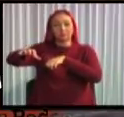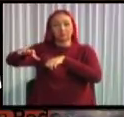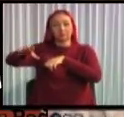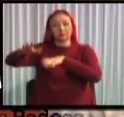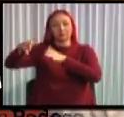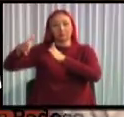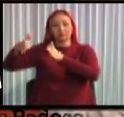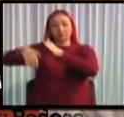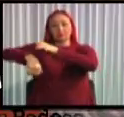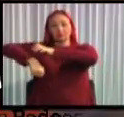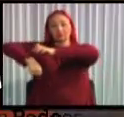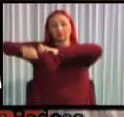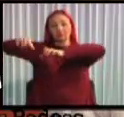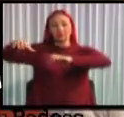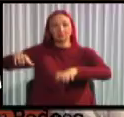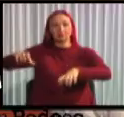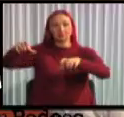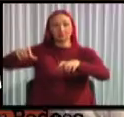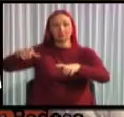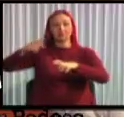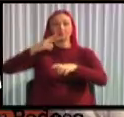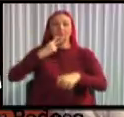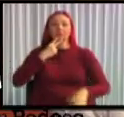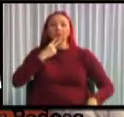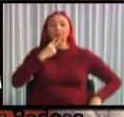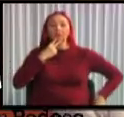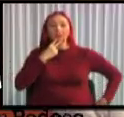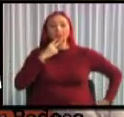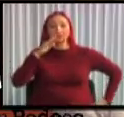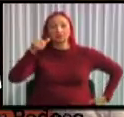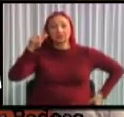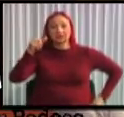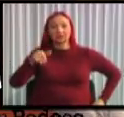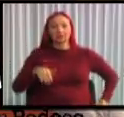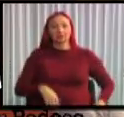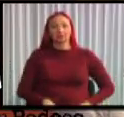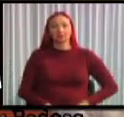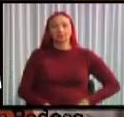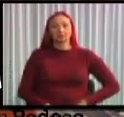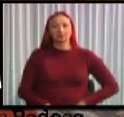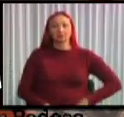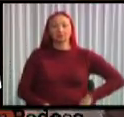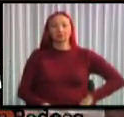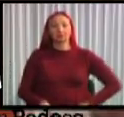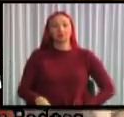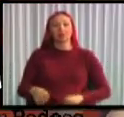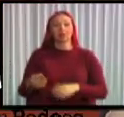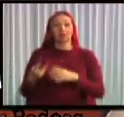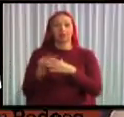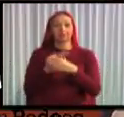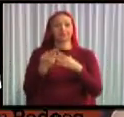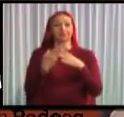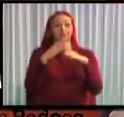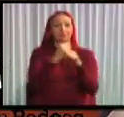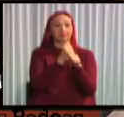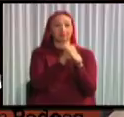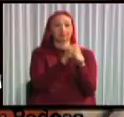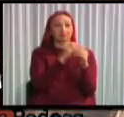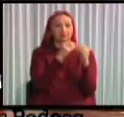de la cancha de fútbol de Atillo. Yo soy de Atillo Centro. Y cuando cortaban la cancha hacíamos